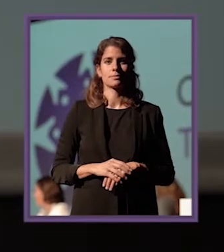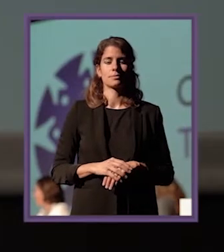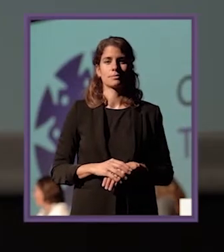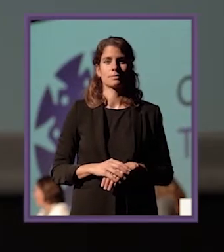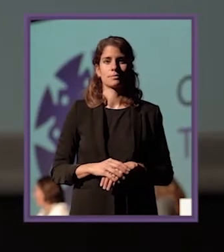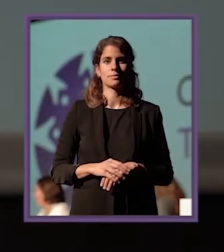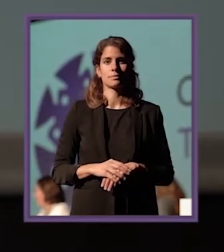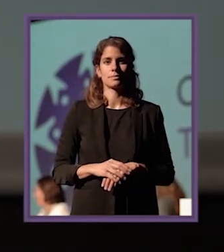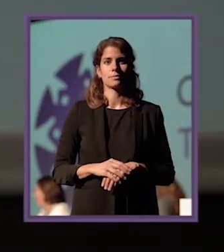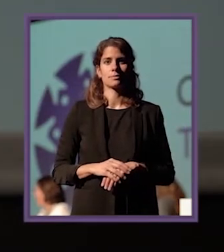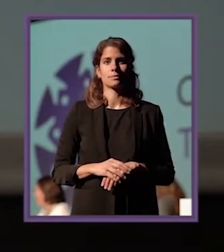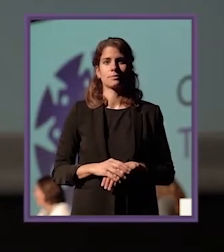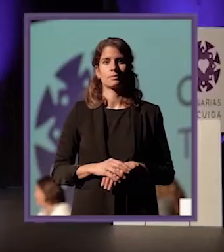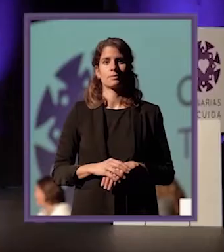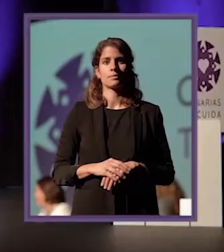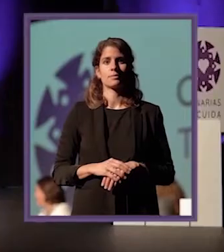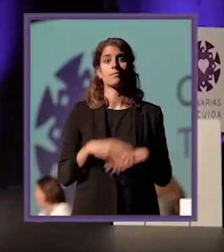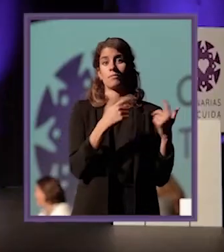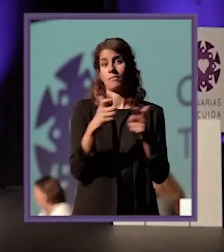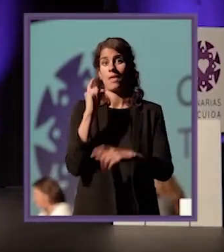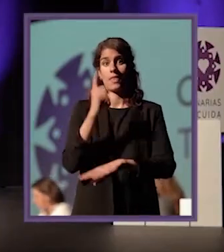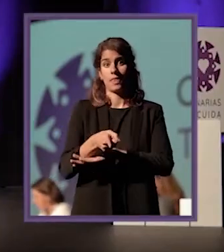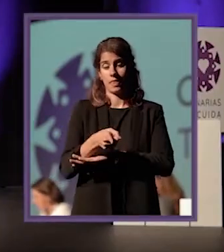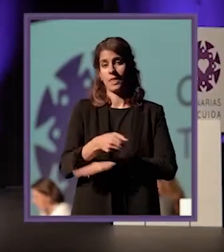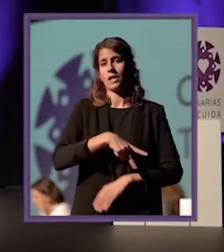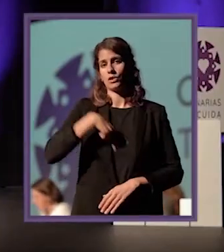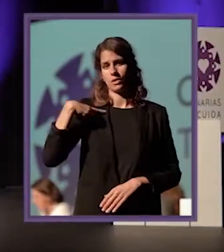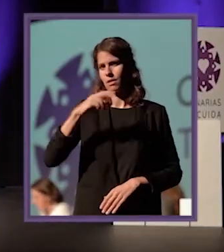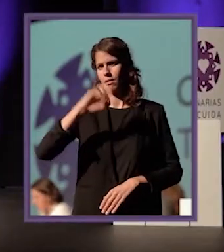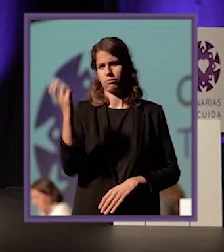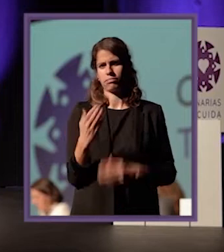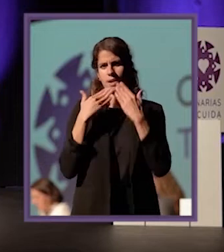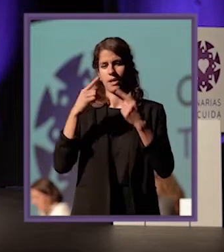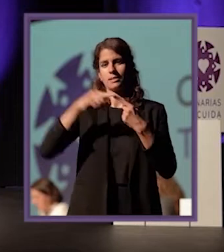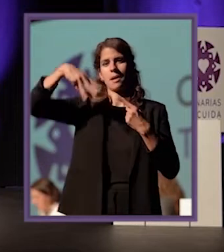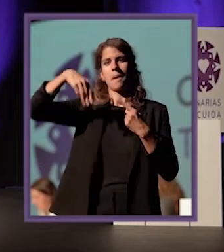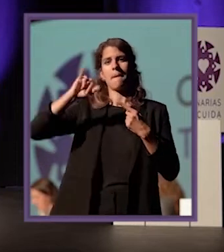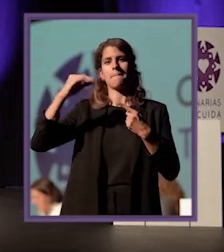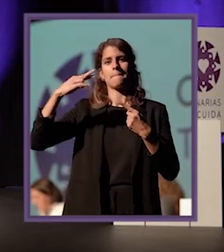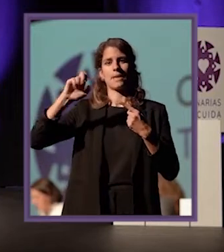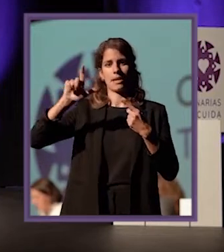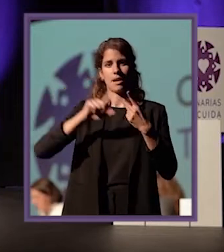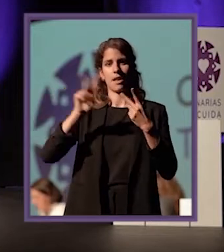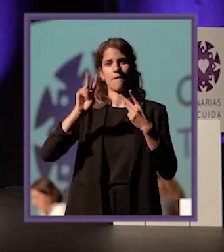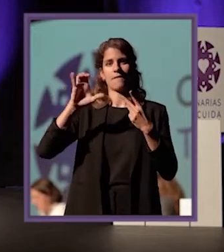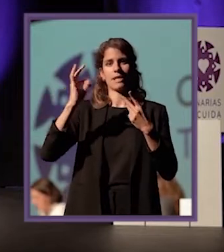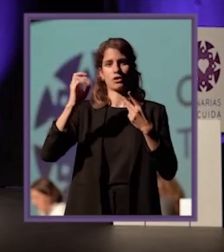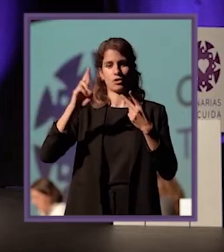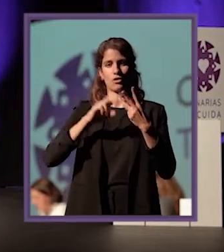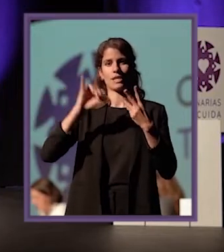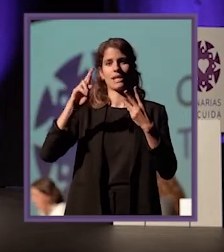gracias a mis directores y directoras generales, a Miguel, a Víctor, a Irache,